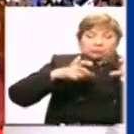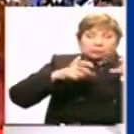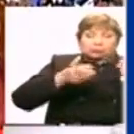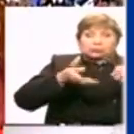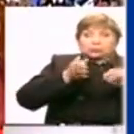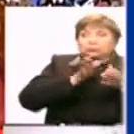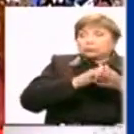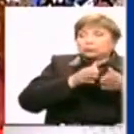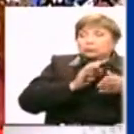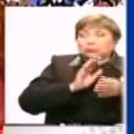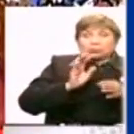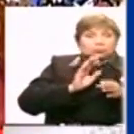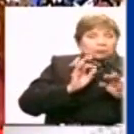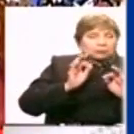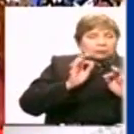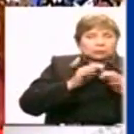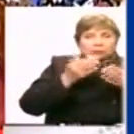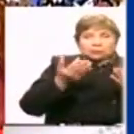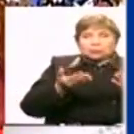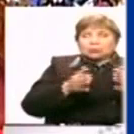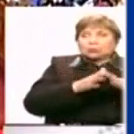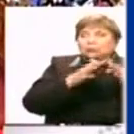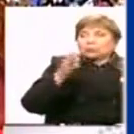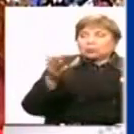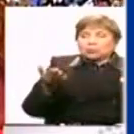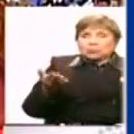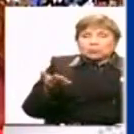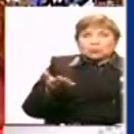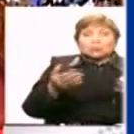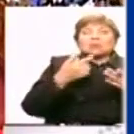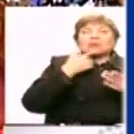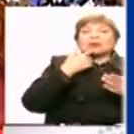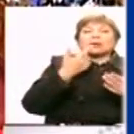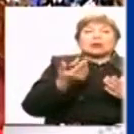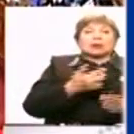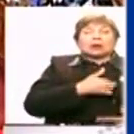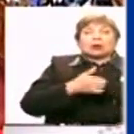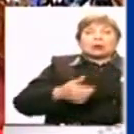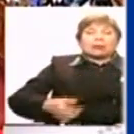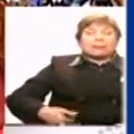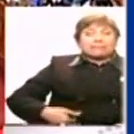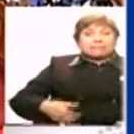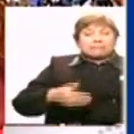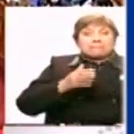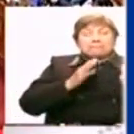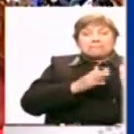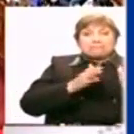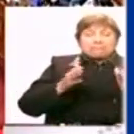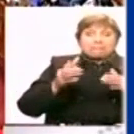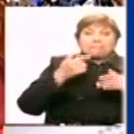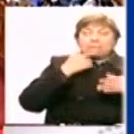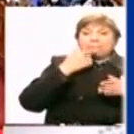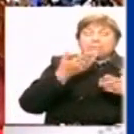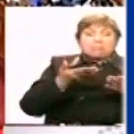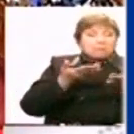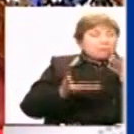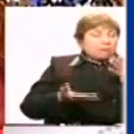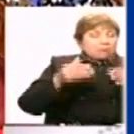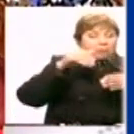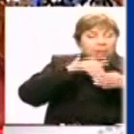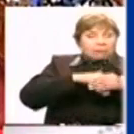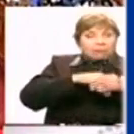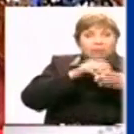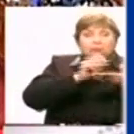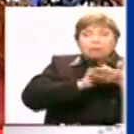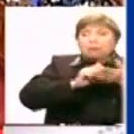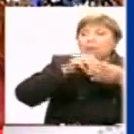que necesitamos. Estamos cansados de la polarización, ha sido una polarización innecesaria y creo que ha llegado el momento para tomar las riendas